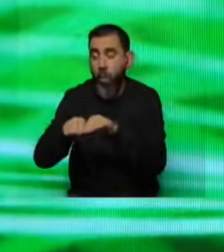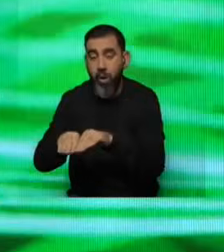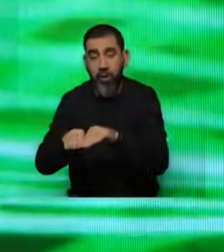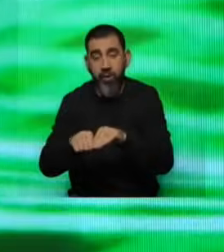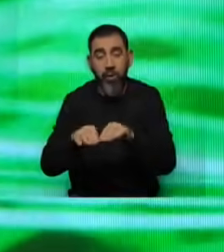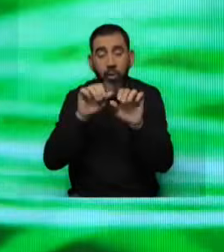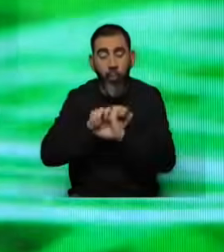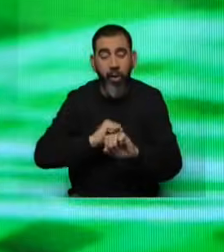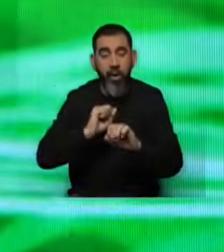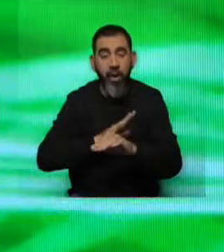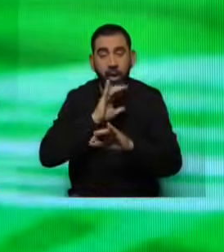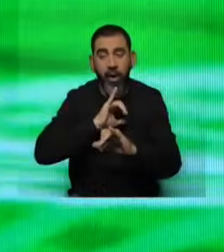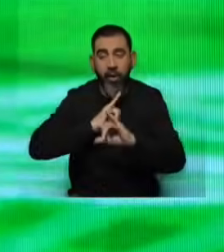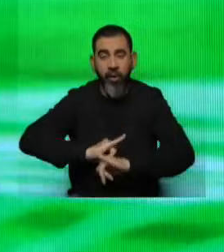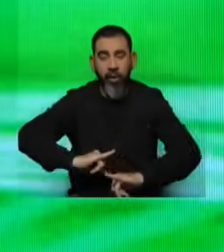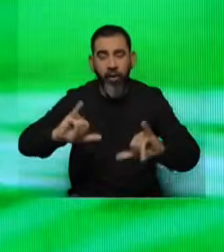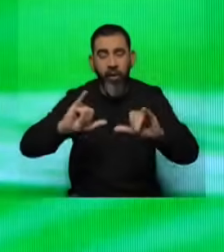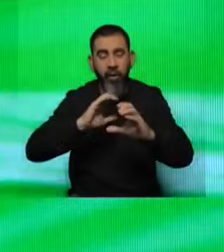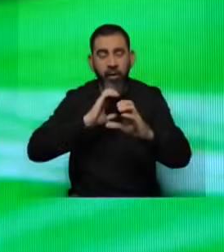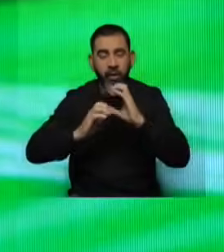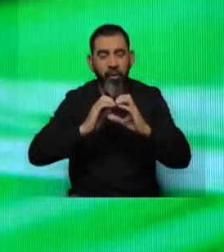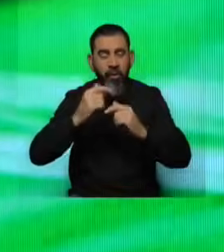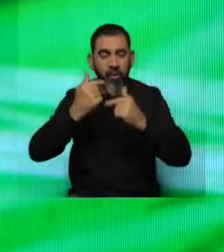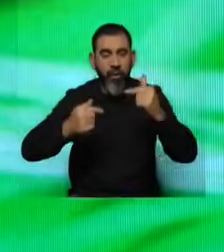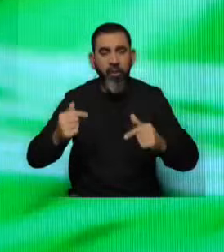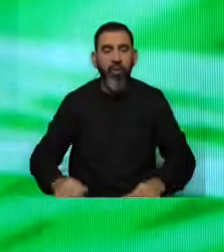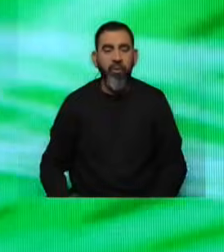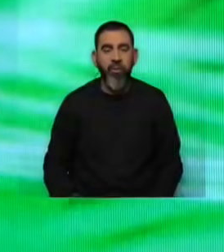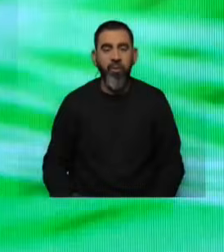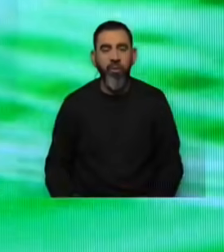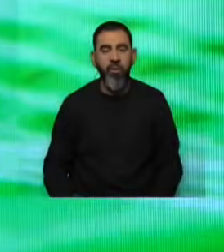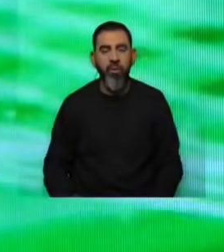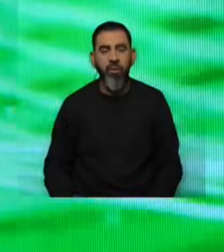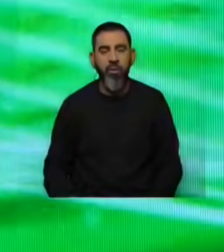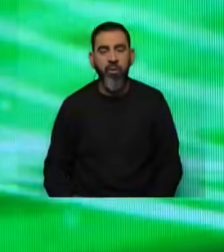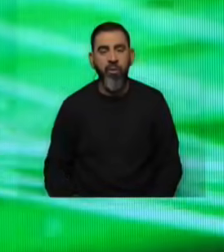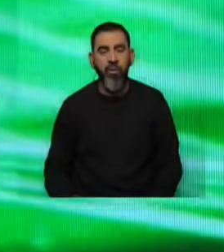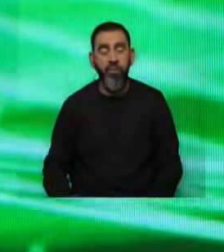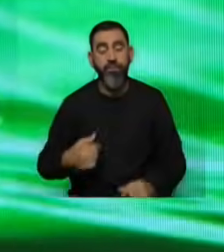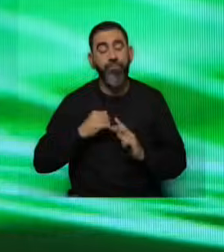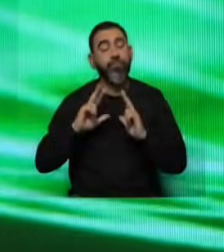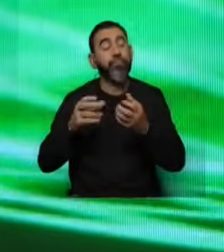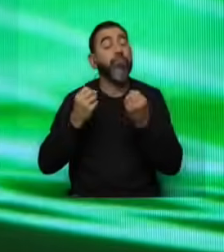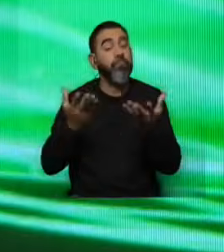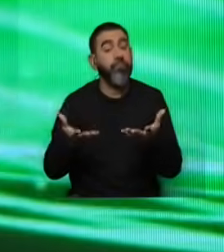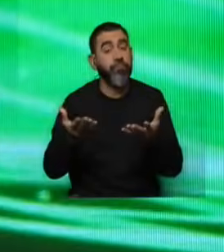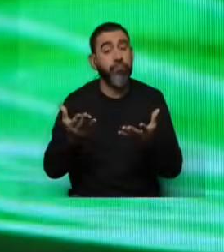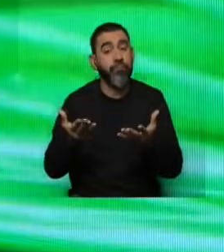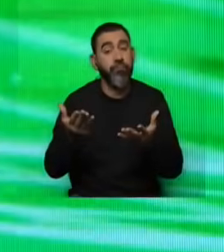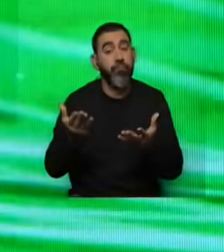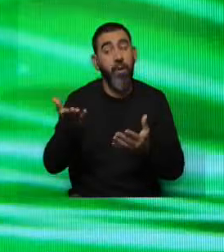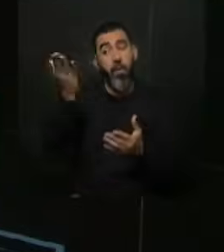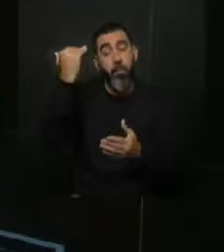de que podamos acceder a los medios para colocar allí nuestras propuestas programáticas nuestras convicciones etcétera Esto lo digo porque en pasados procesos